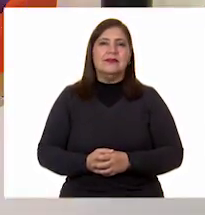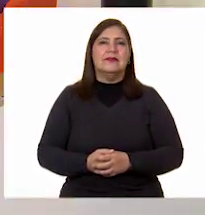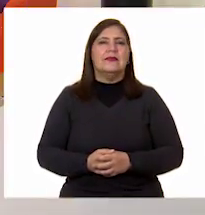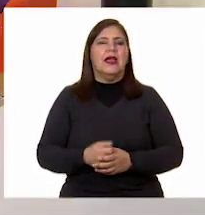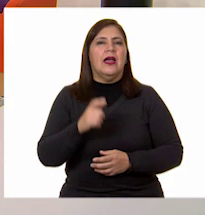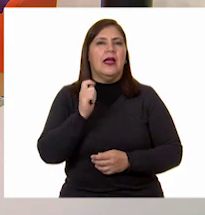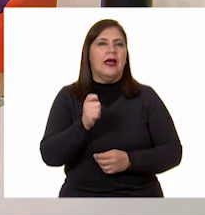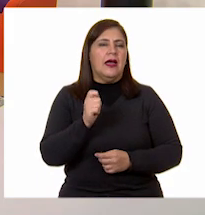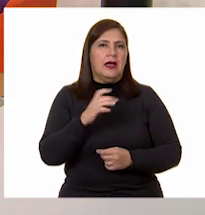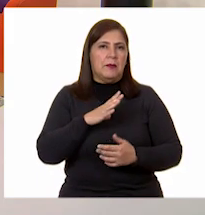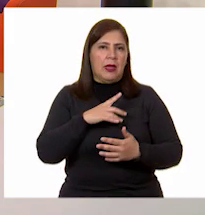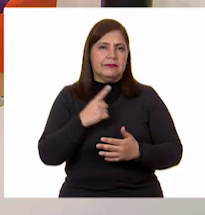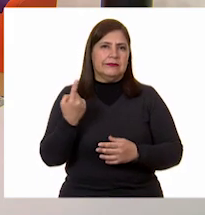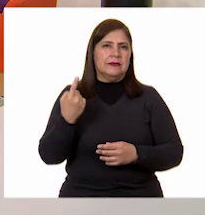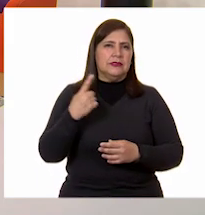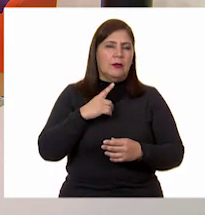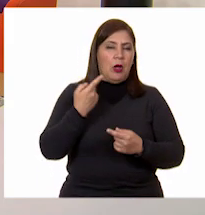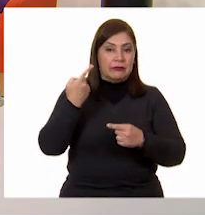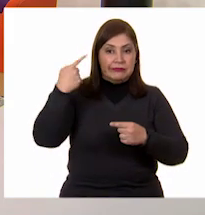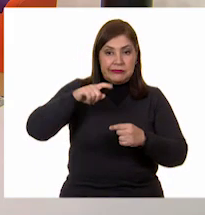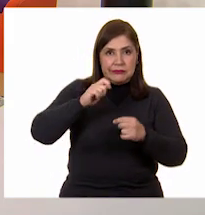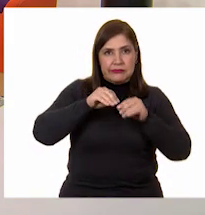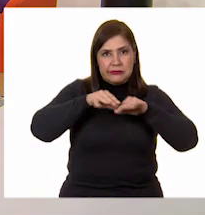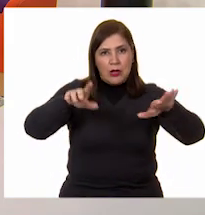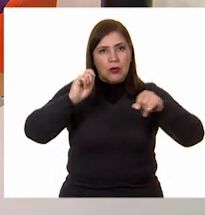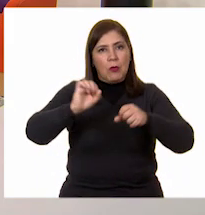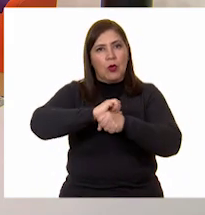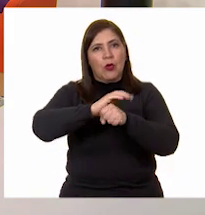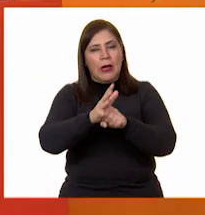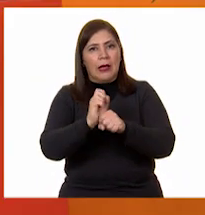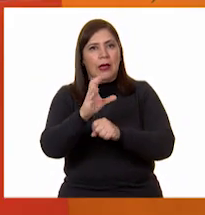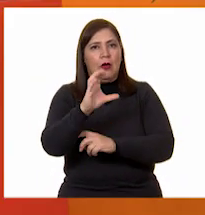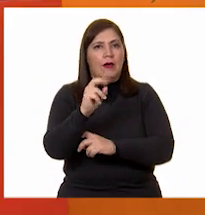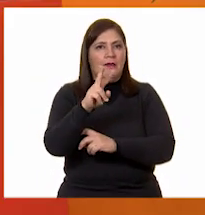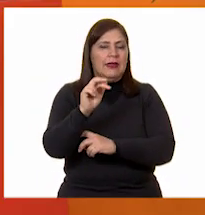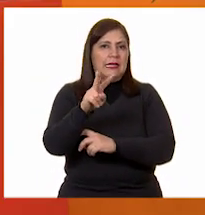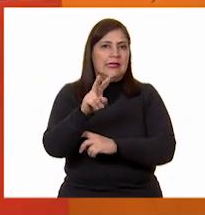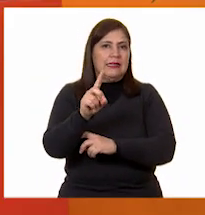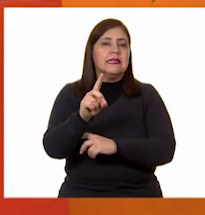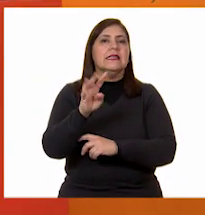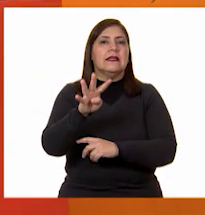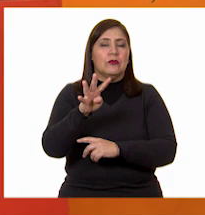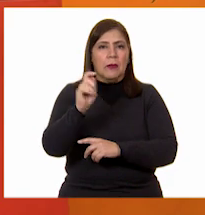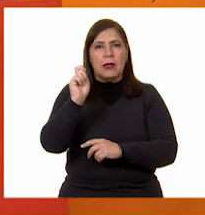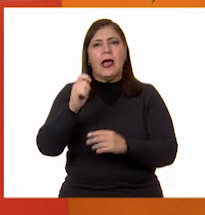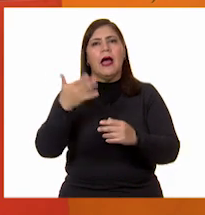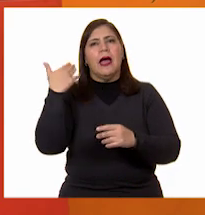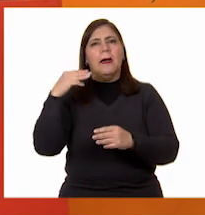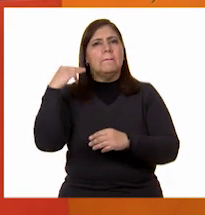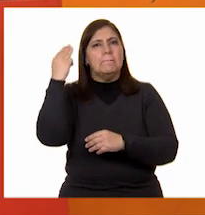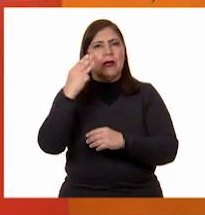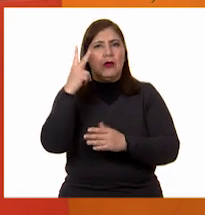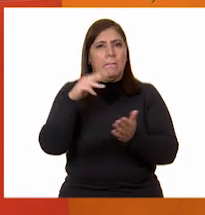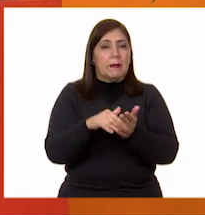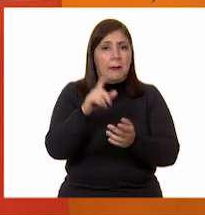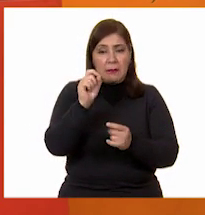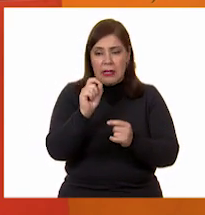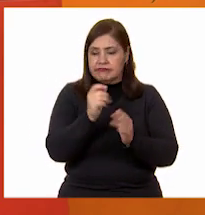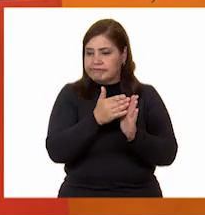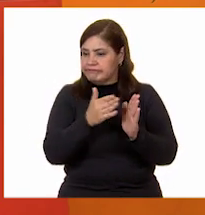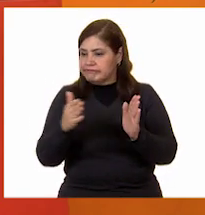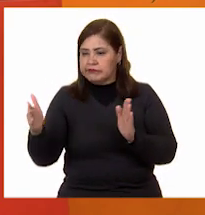Derivado de la declaración de la pandemia por la COVID-19, a partir de marzo del año 2020 nuestra vida